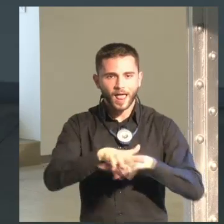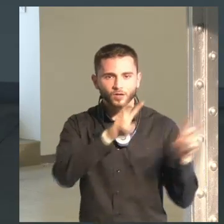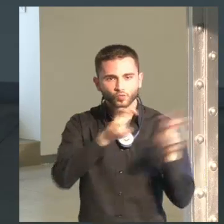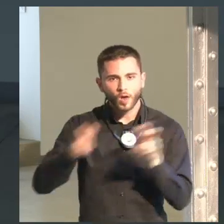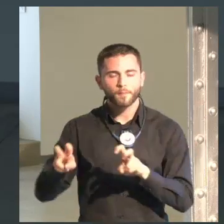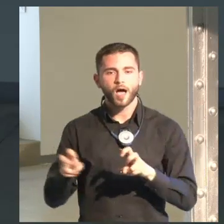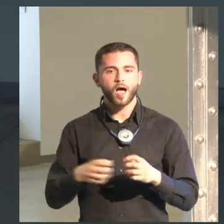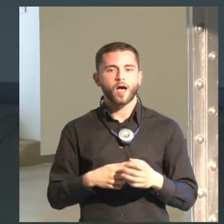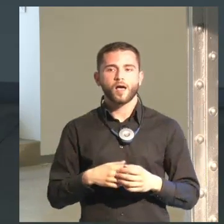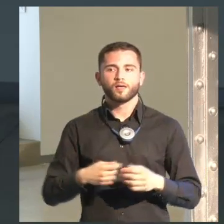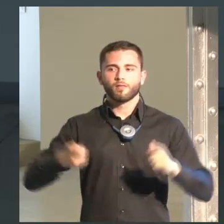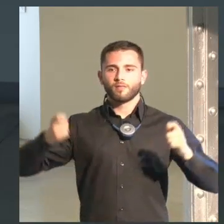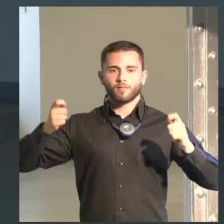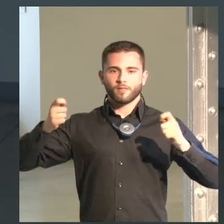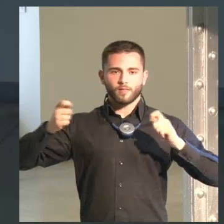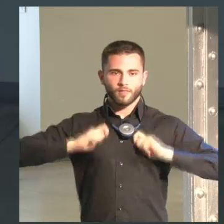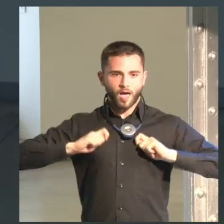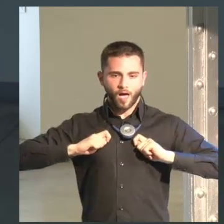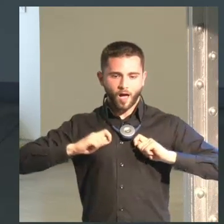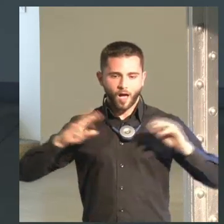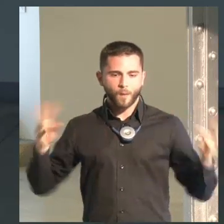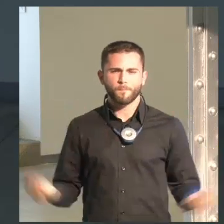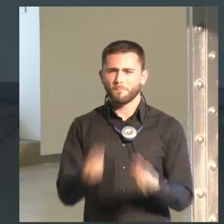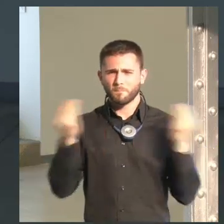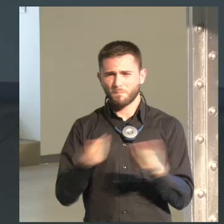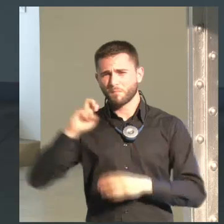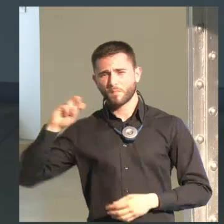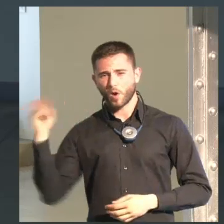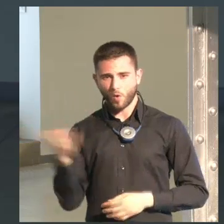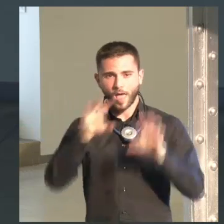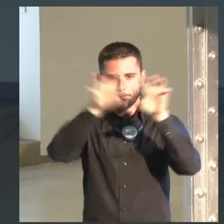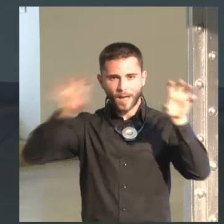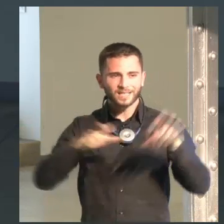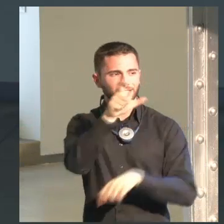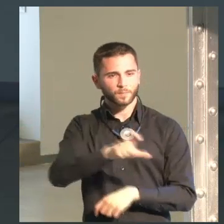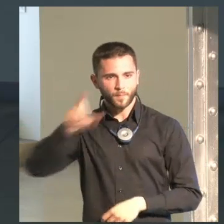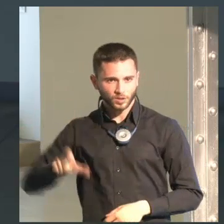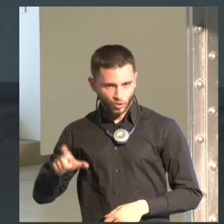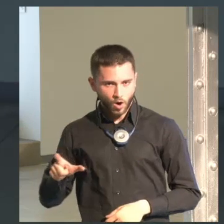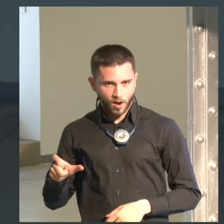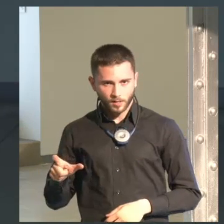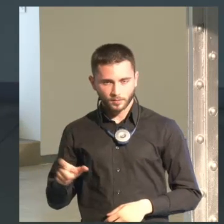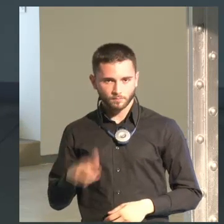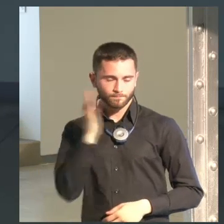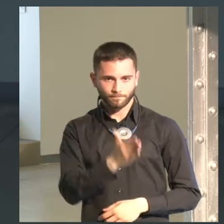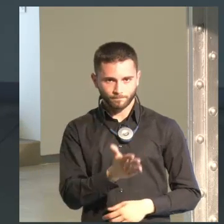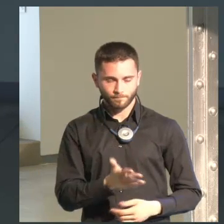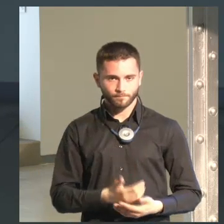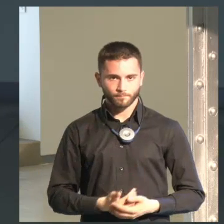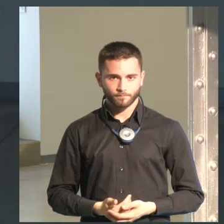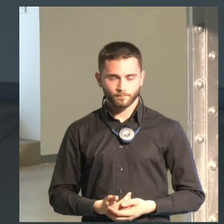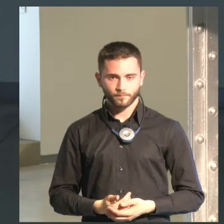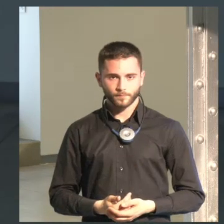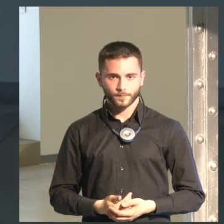unas posibilidades inmensas de mejora de los países y de las personas, y que tenemos que, en cierto